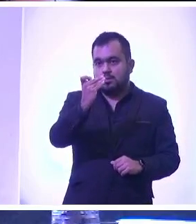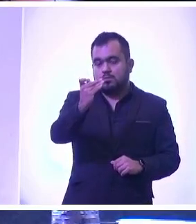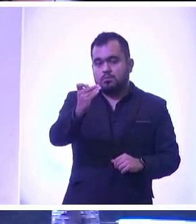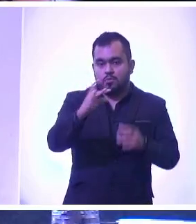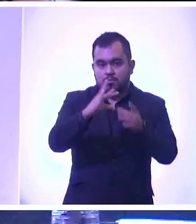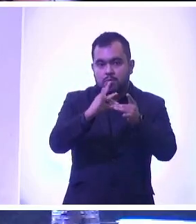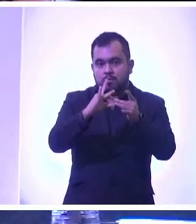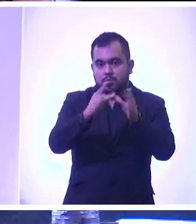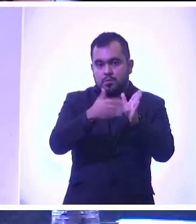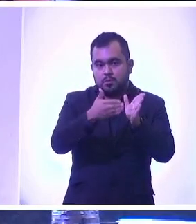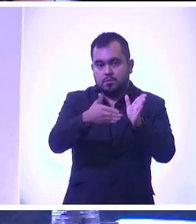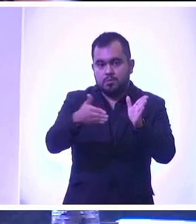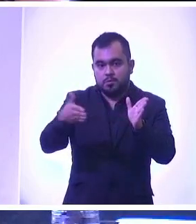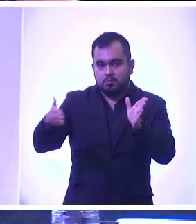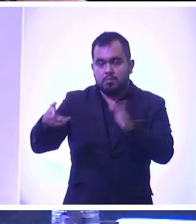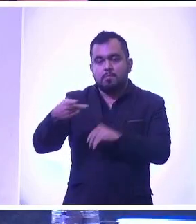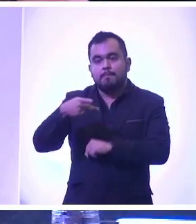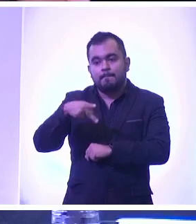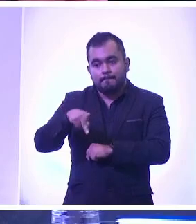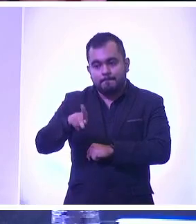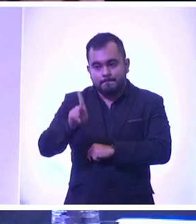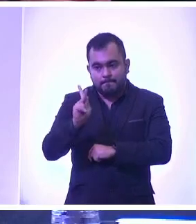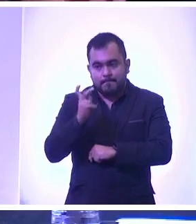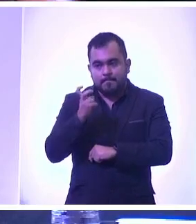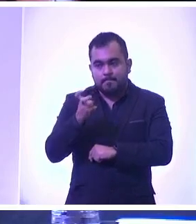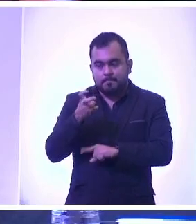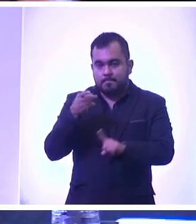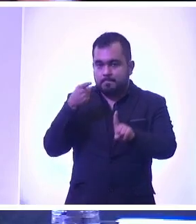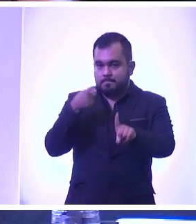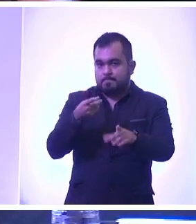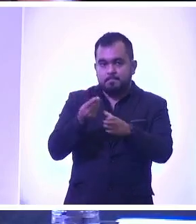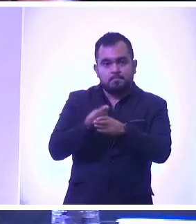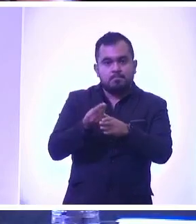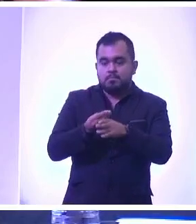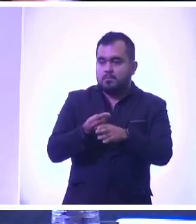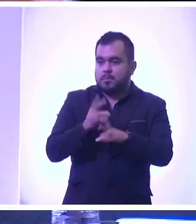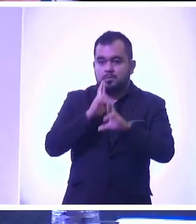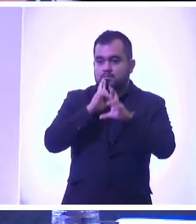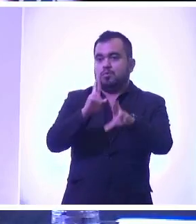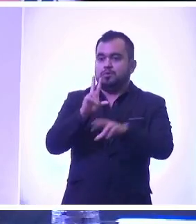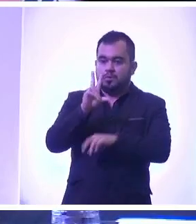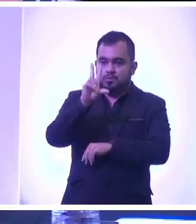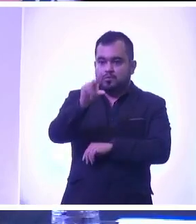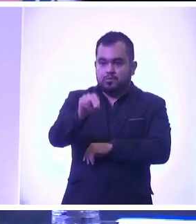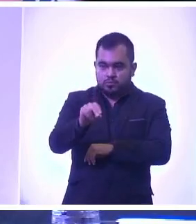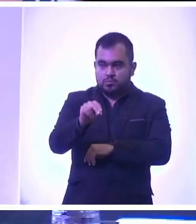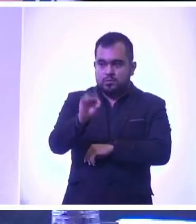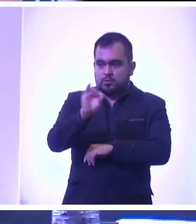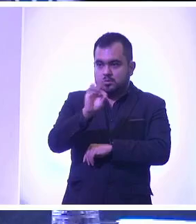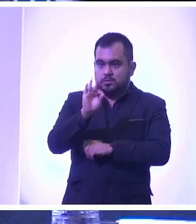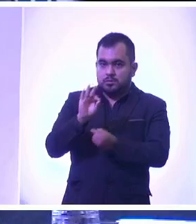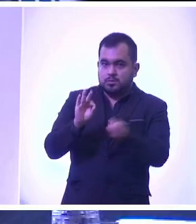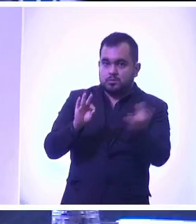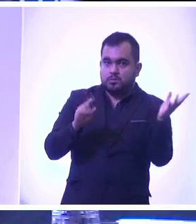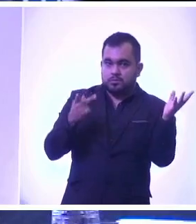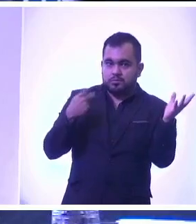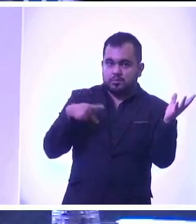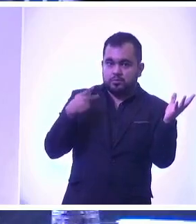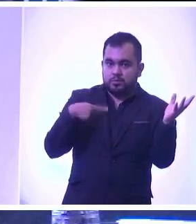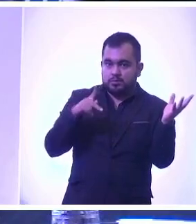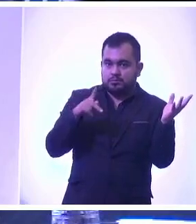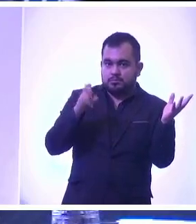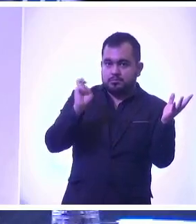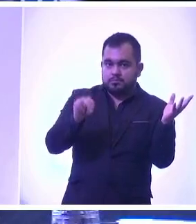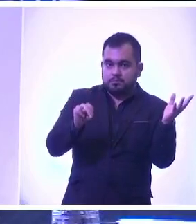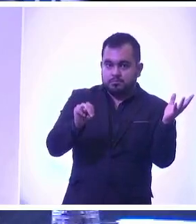misma entonces específicamente no no la respuesta a menos que mis compañeros panelistas digan lo contrario que también les creo